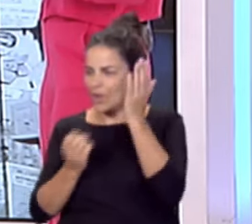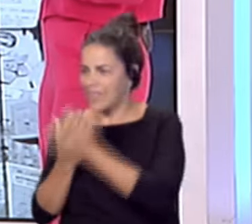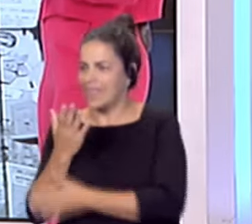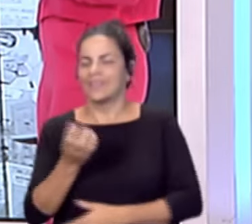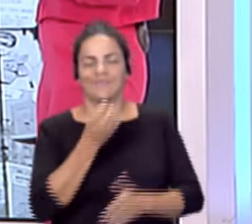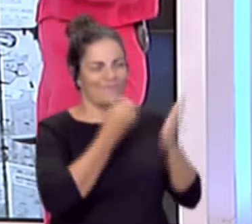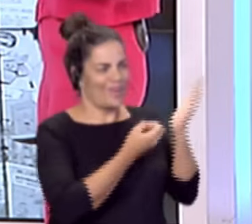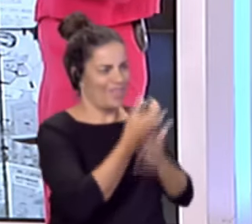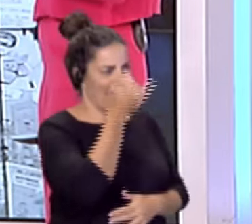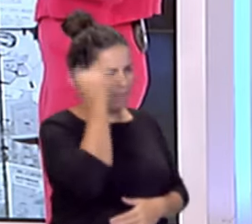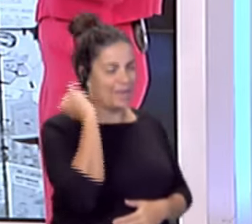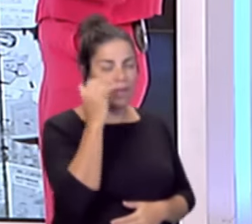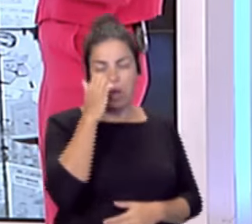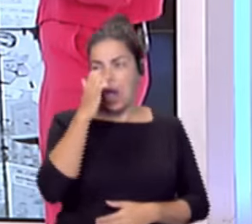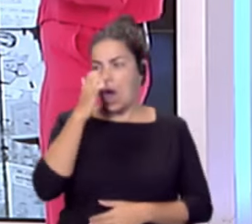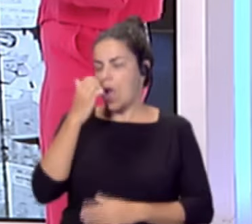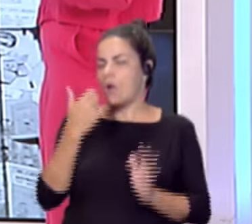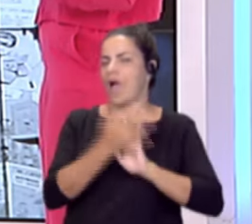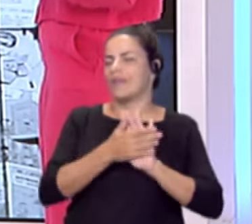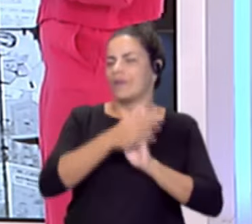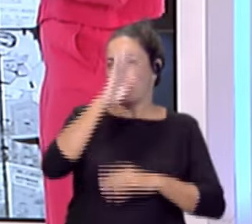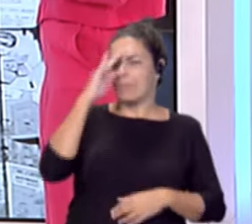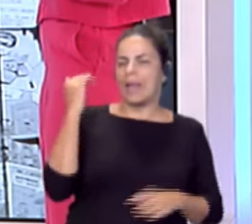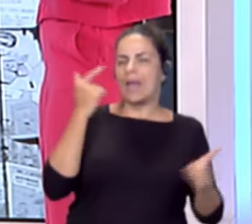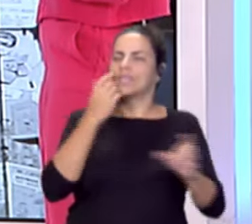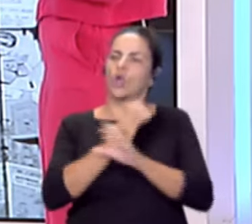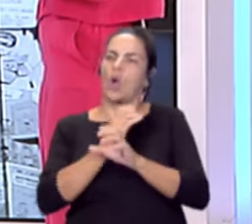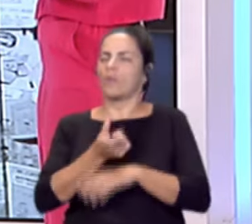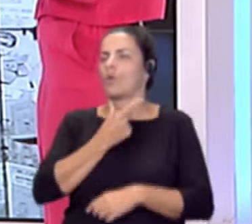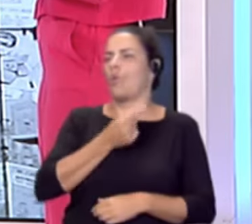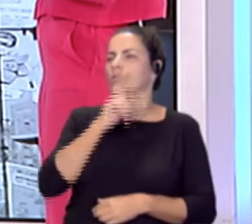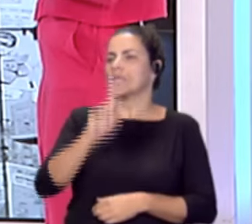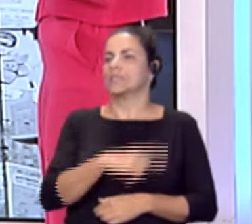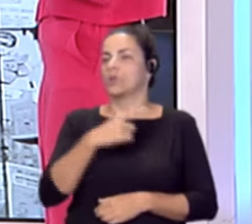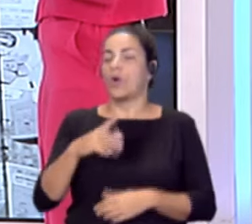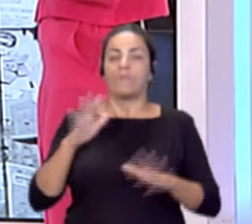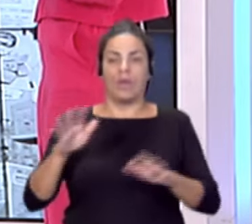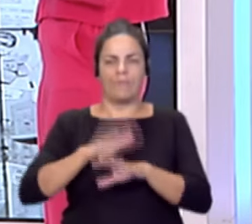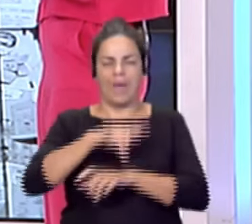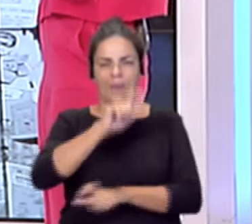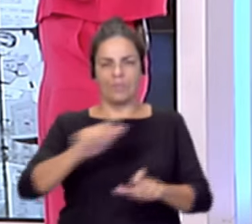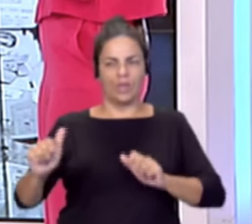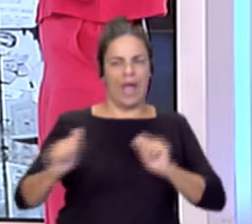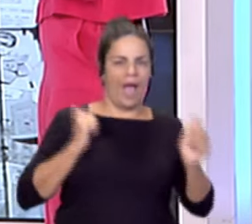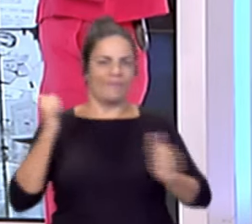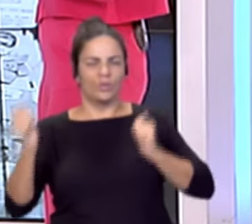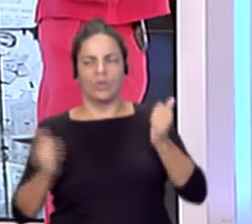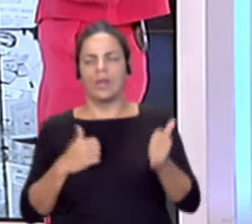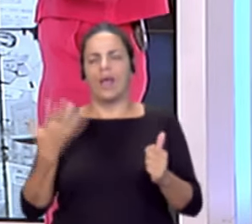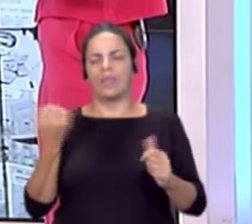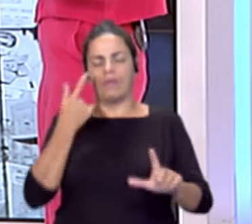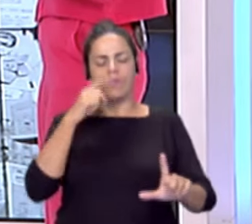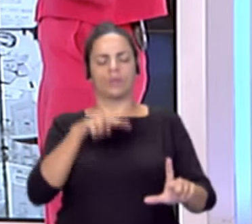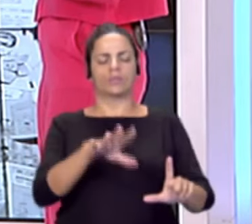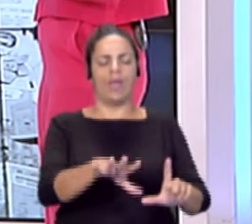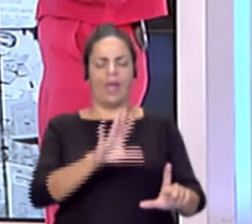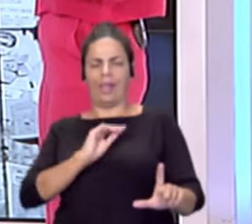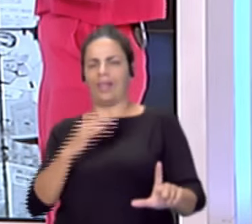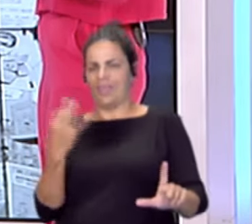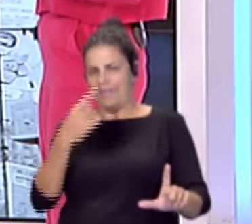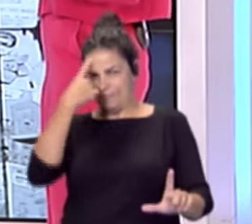con Pilar, el que gusten los cómics o no, lo cierto es que para gente aventurera, ¿no?, hay que interpretarlo, hay que saber entenderlo y sobre